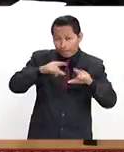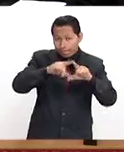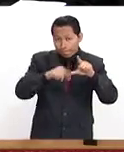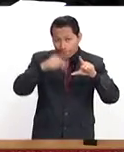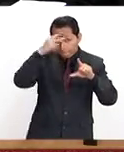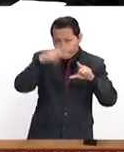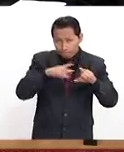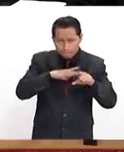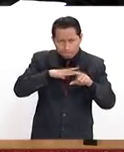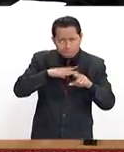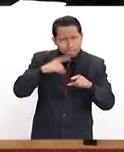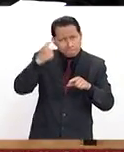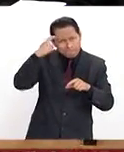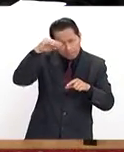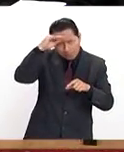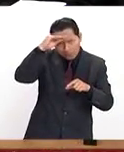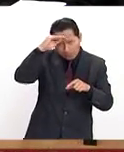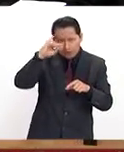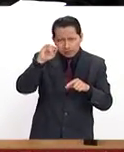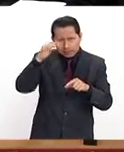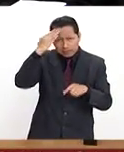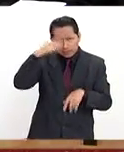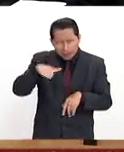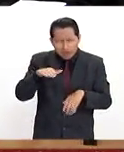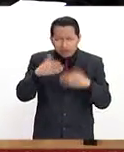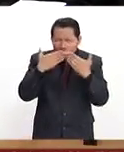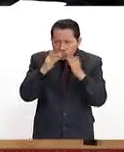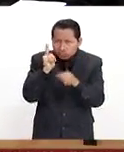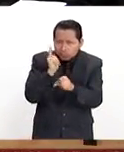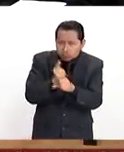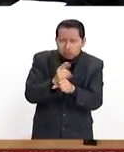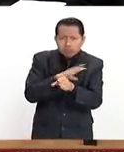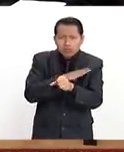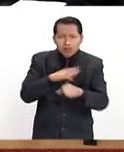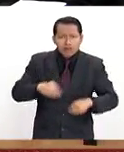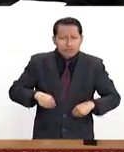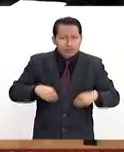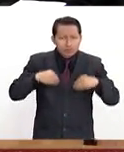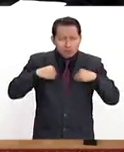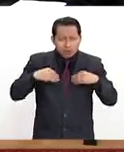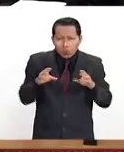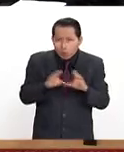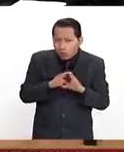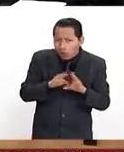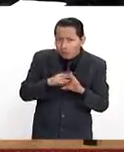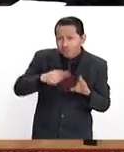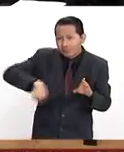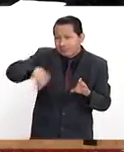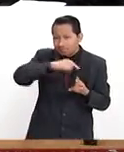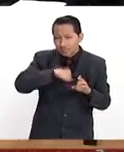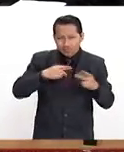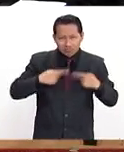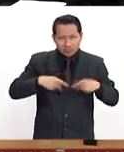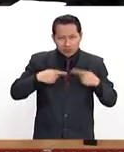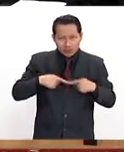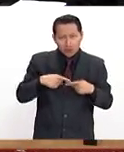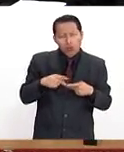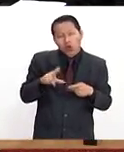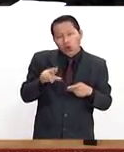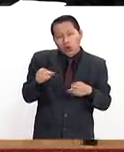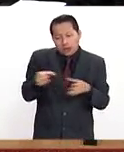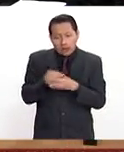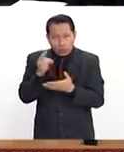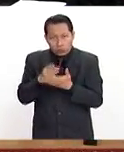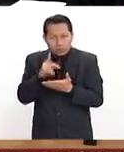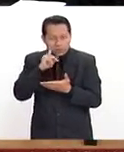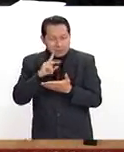tanto sabemos y qué tanto lo vivimos como sociedad, no solo por las mujeres. Y